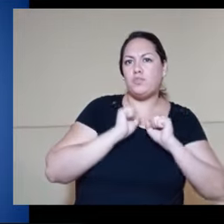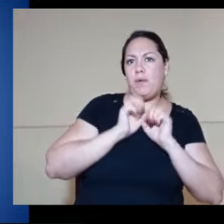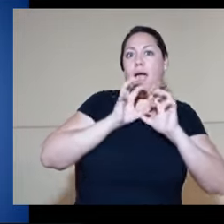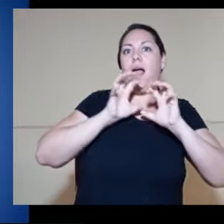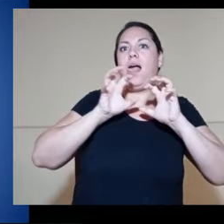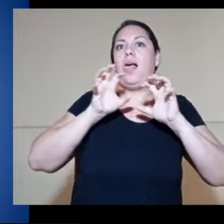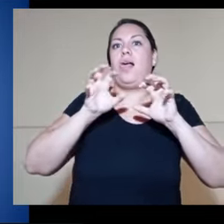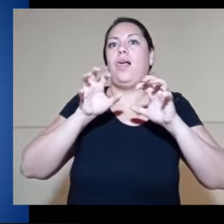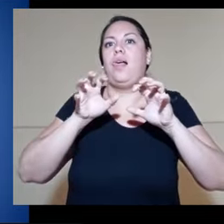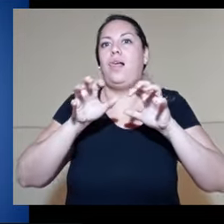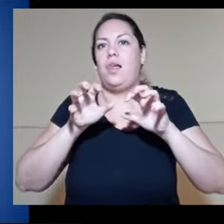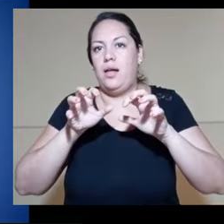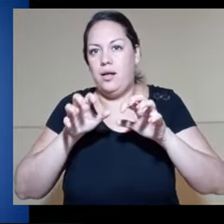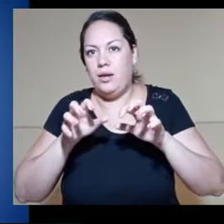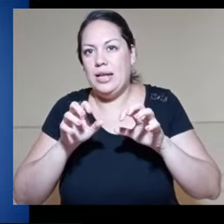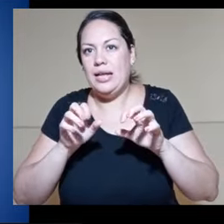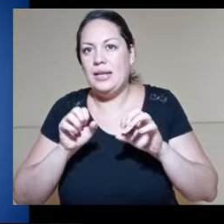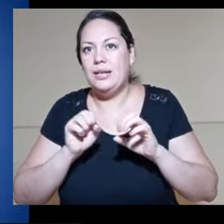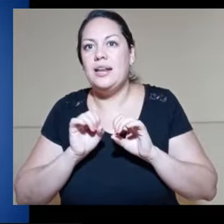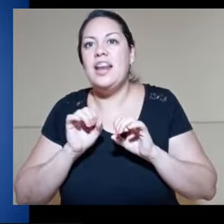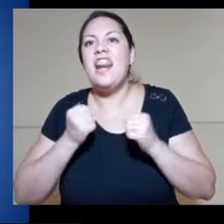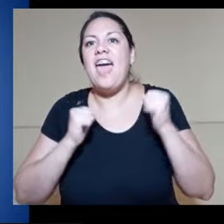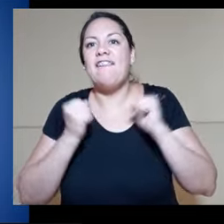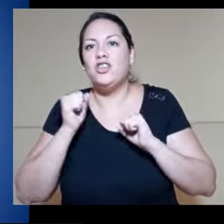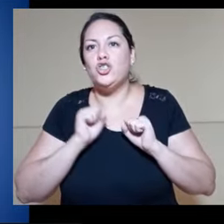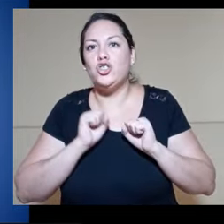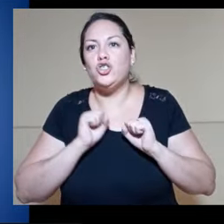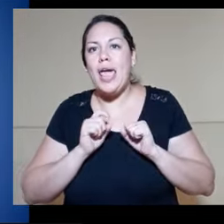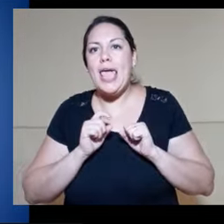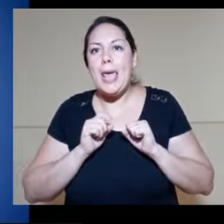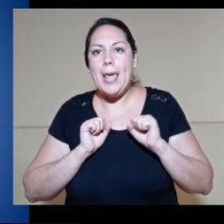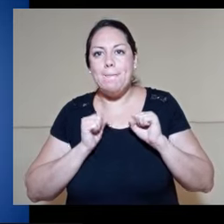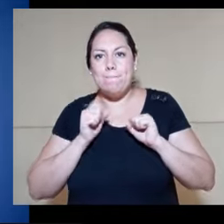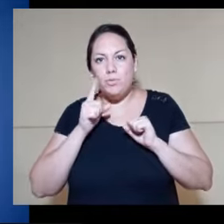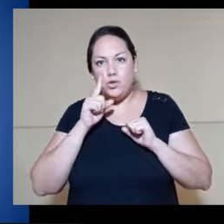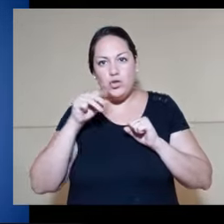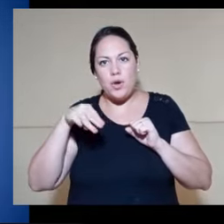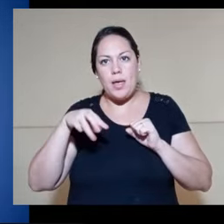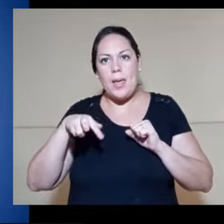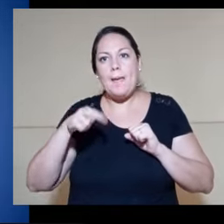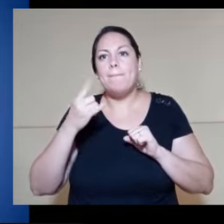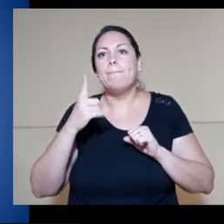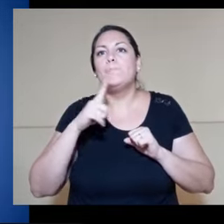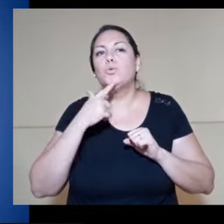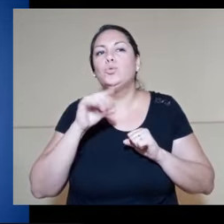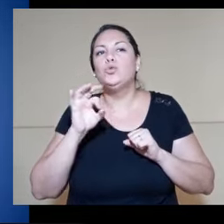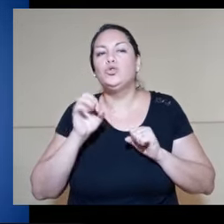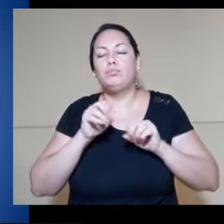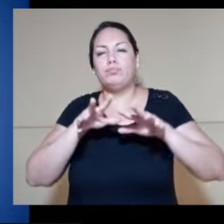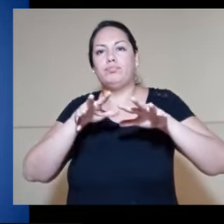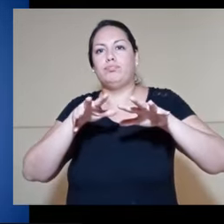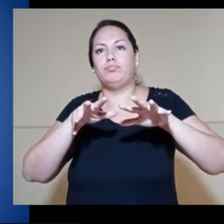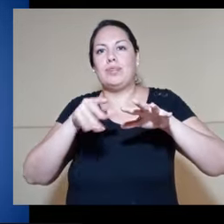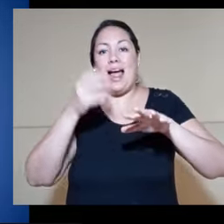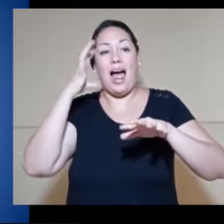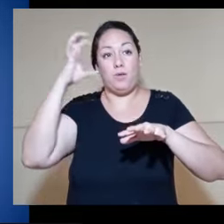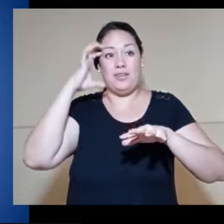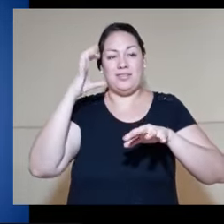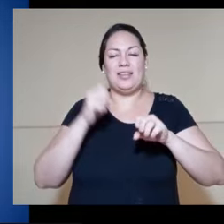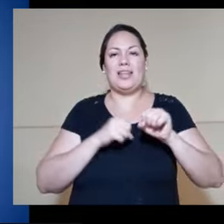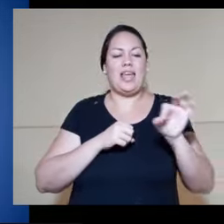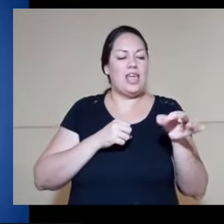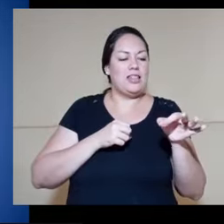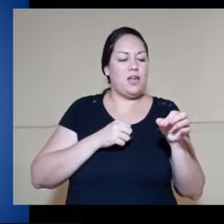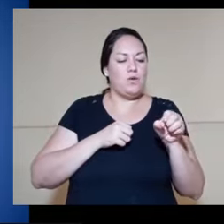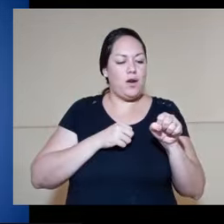¿Y quién los trae? El impulso nervioso que lo conduce esta neurona. ¿Eh? Entonces, acuérdense que una de